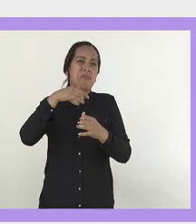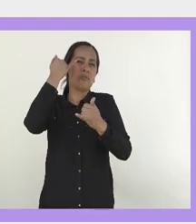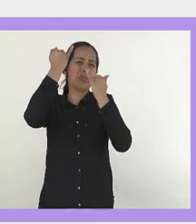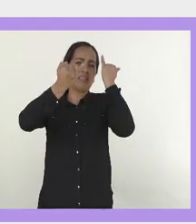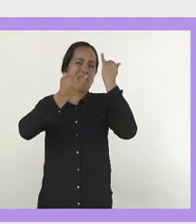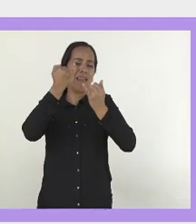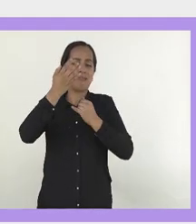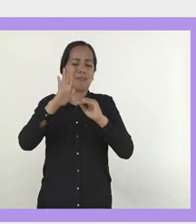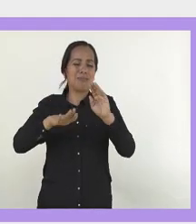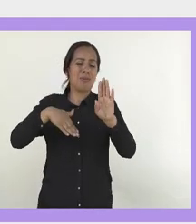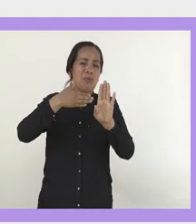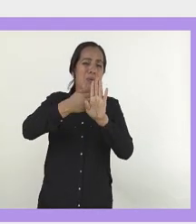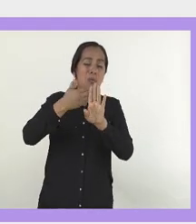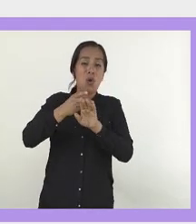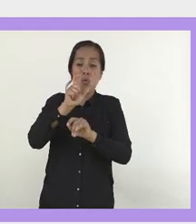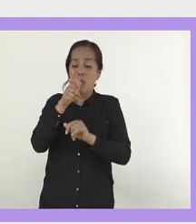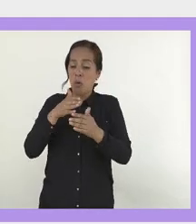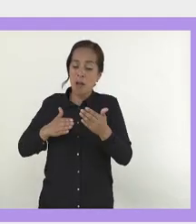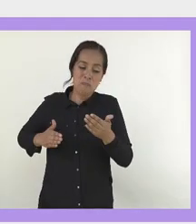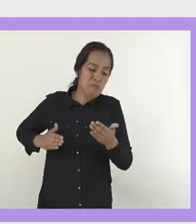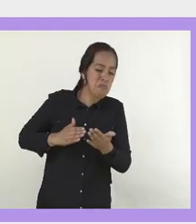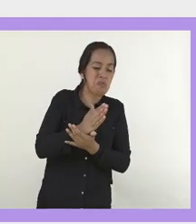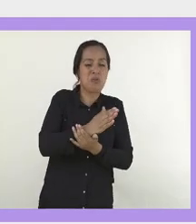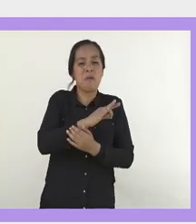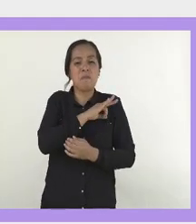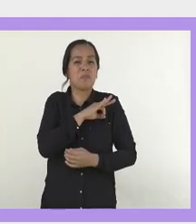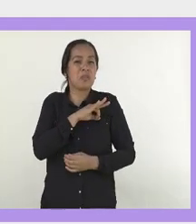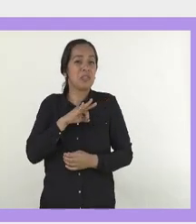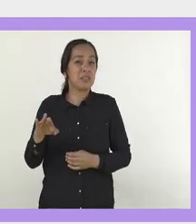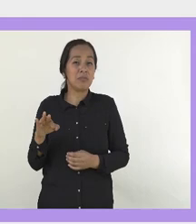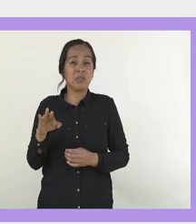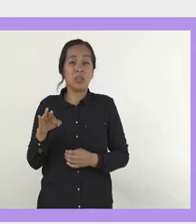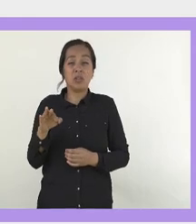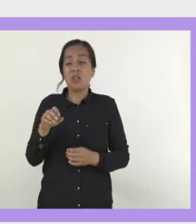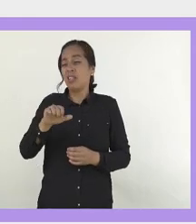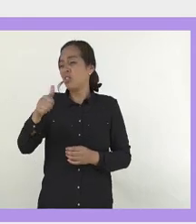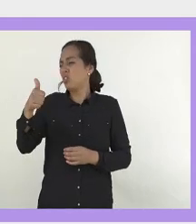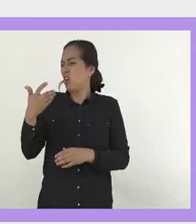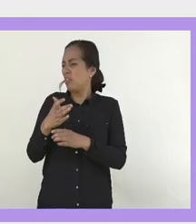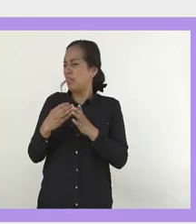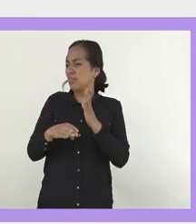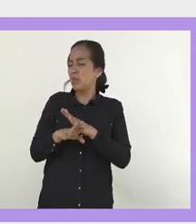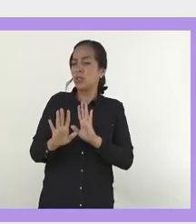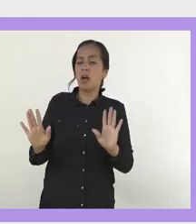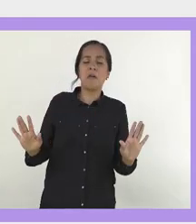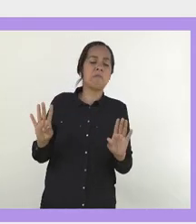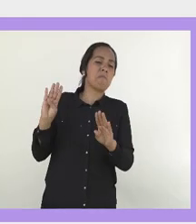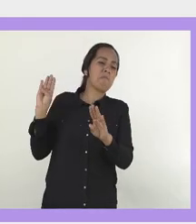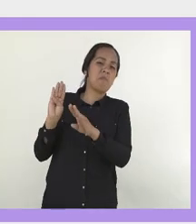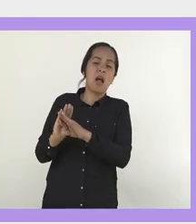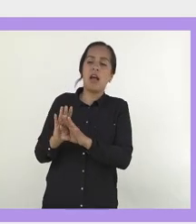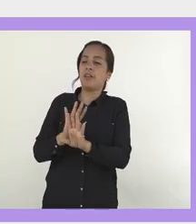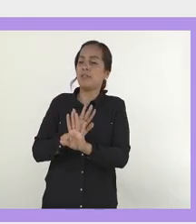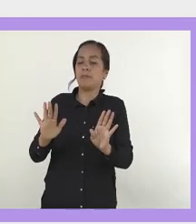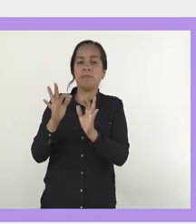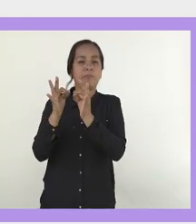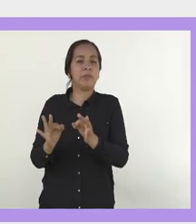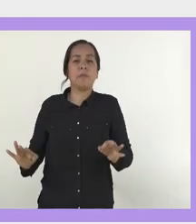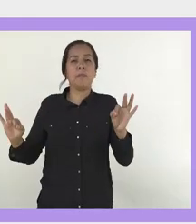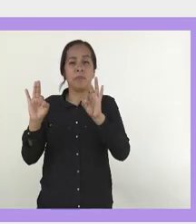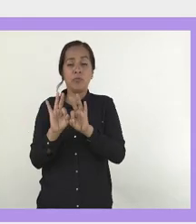en que se rebasa esa Barrera cultural los otros pretextos como que pasan a segundo plano entonces